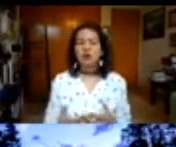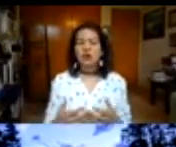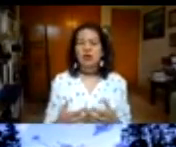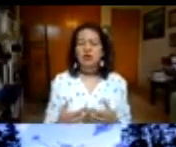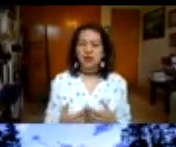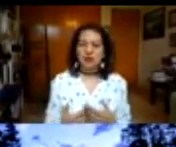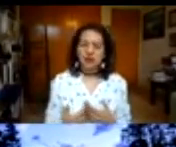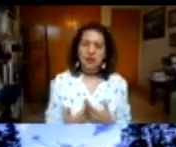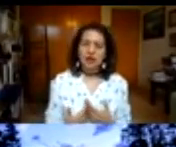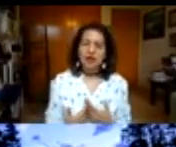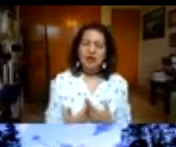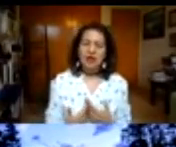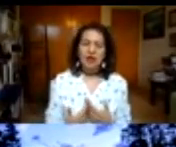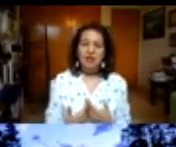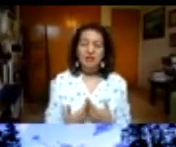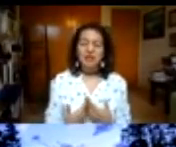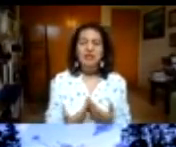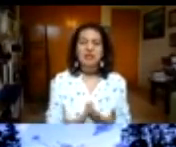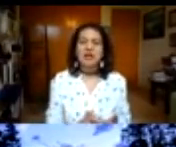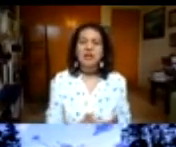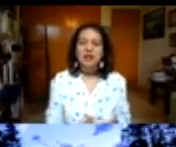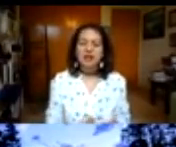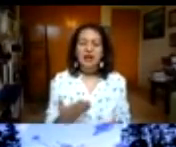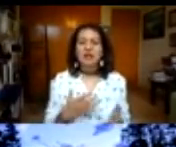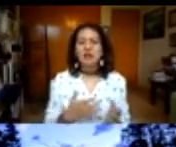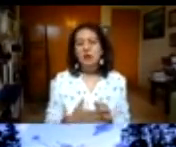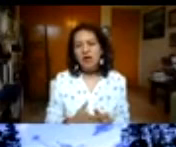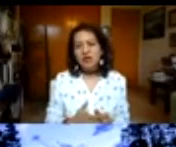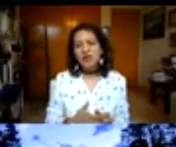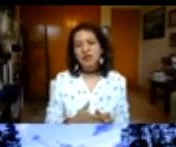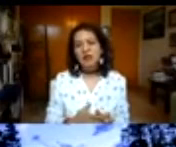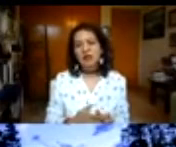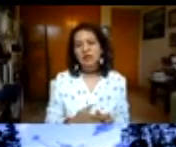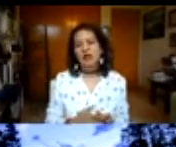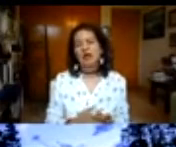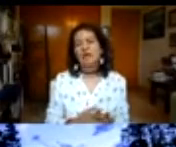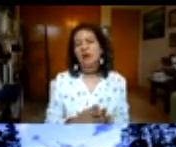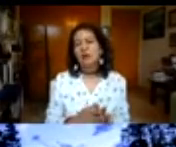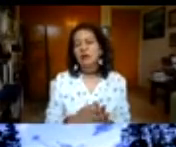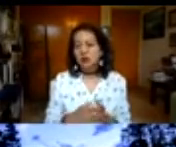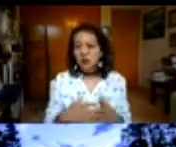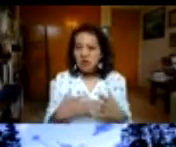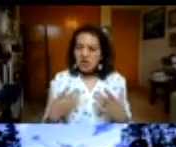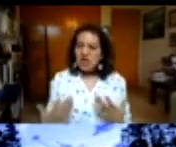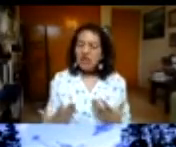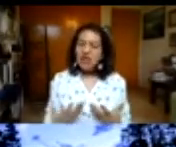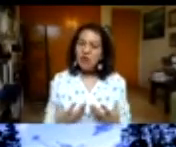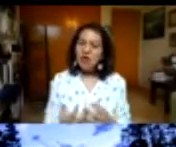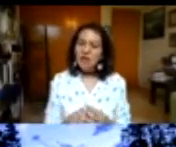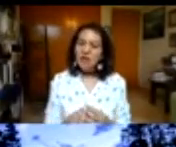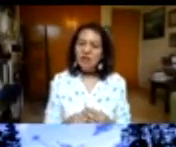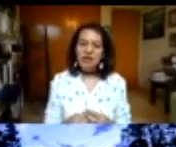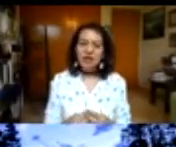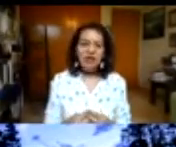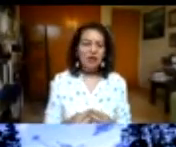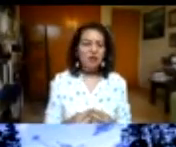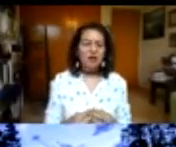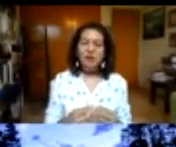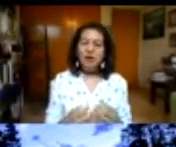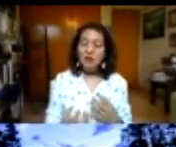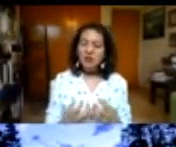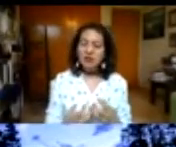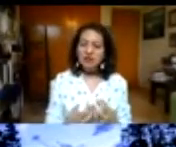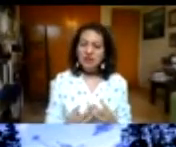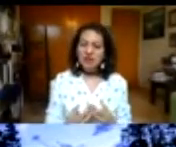digamos, la necesidad de articularse a través de Parlamento Abierto. Y regularmente,